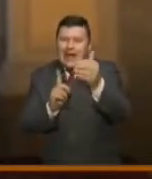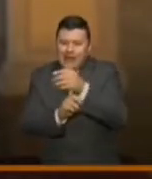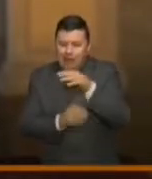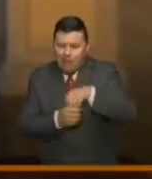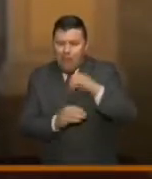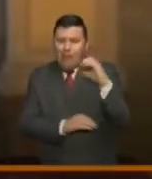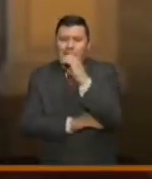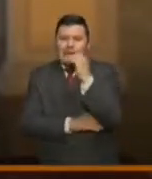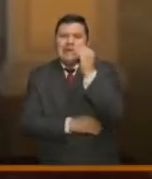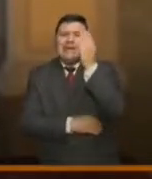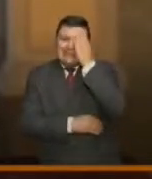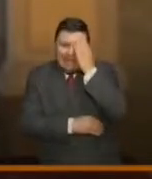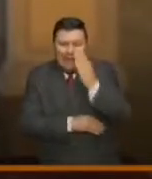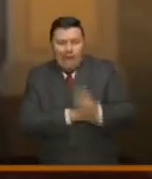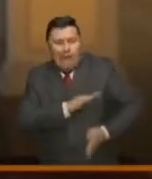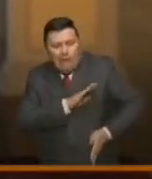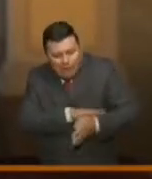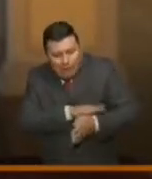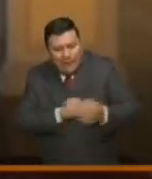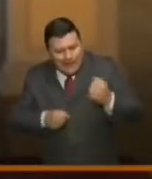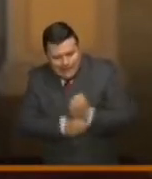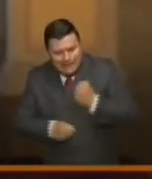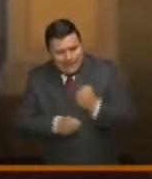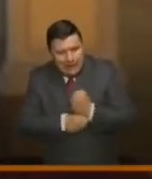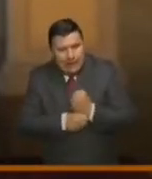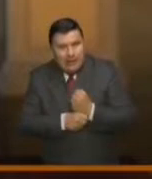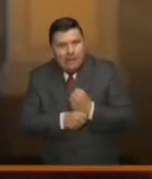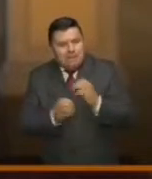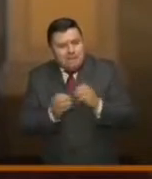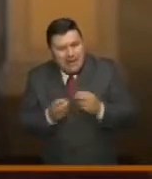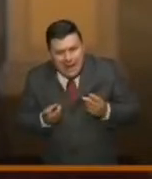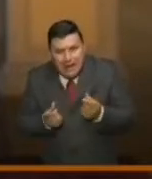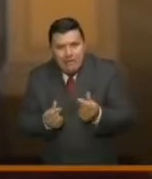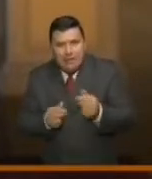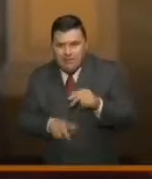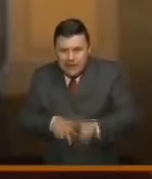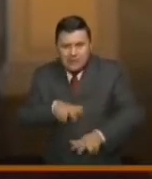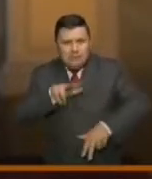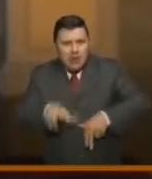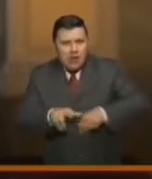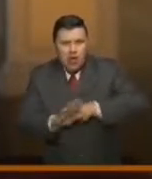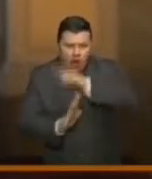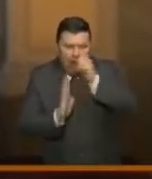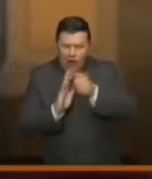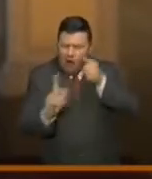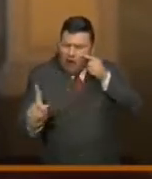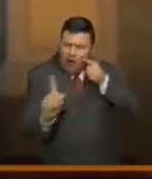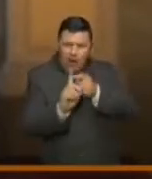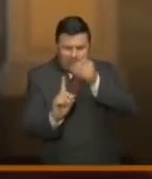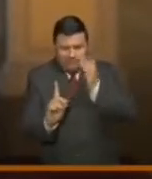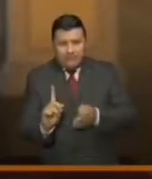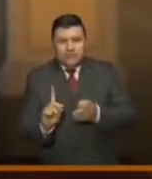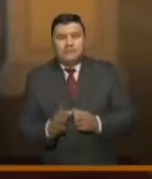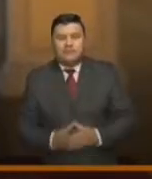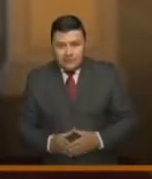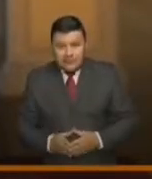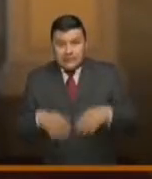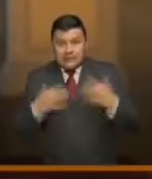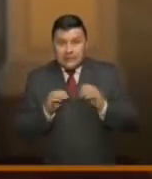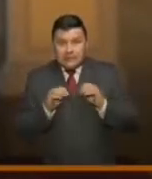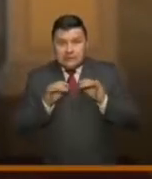sabemos que debemos seguir trabajando con rapidez paso a paso y con total determinación la